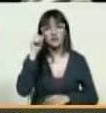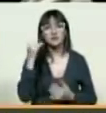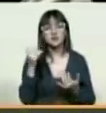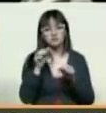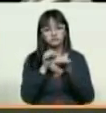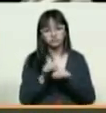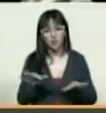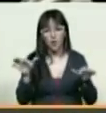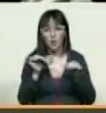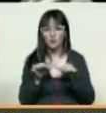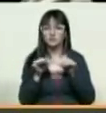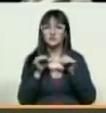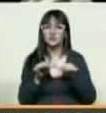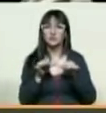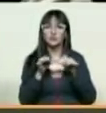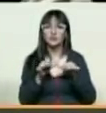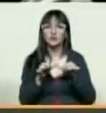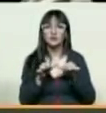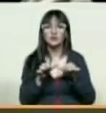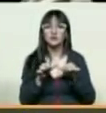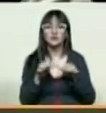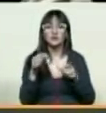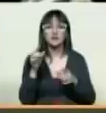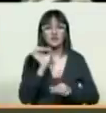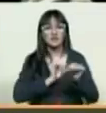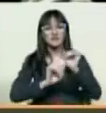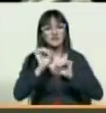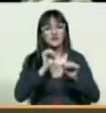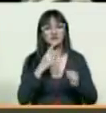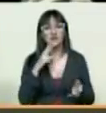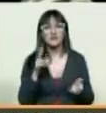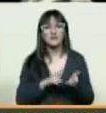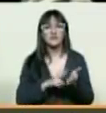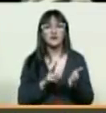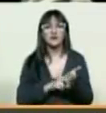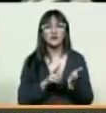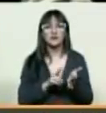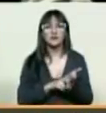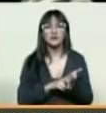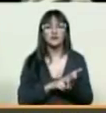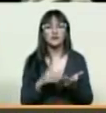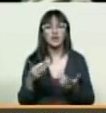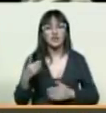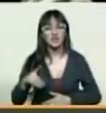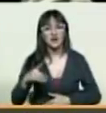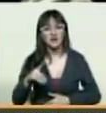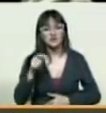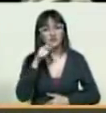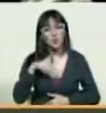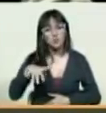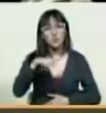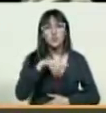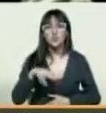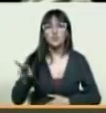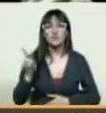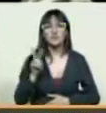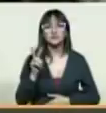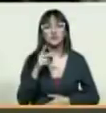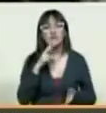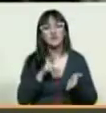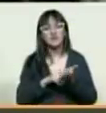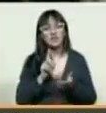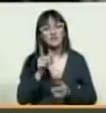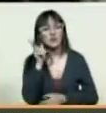para continuar esta gira en defensa de la verdad, que el derecho que tiene el pueblo de Venezuela a que su verdad sea